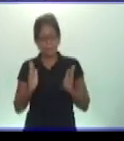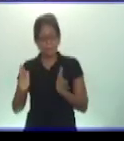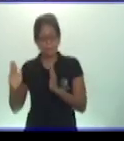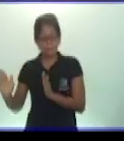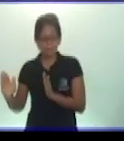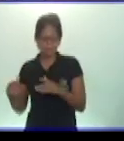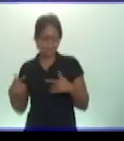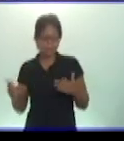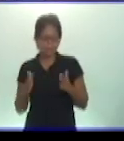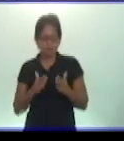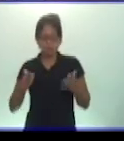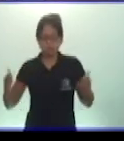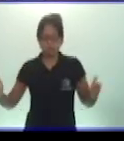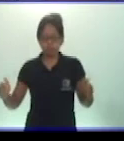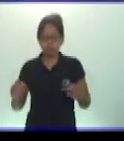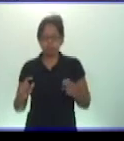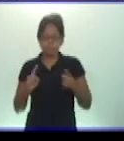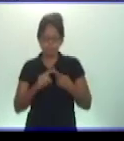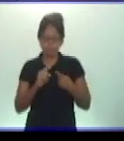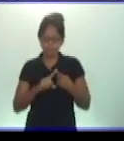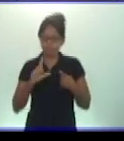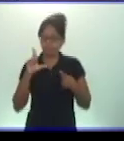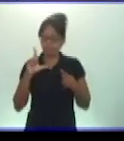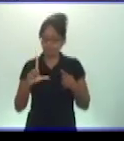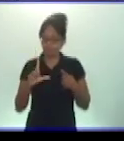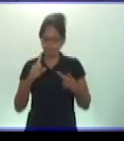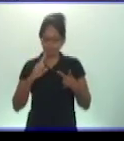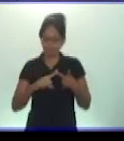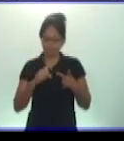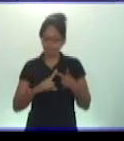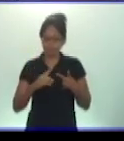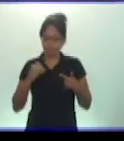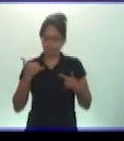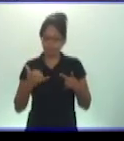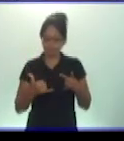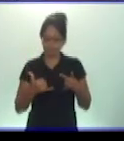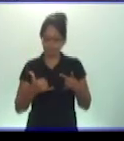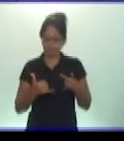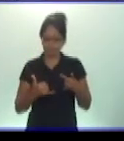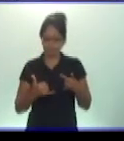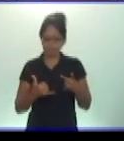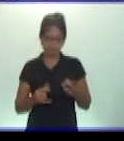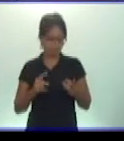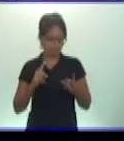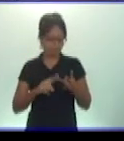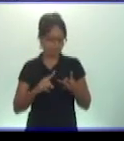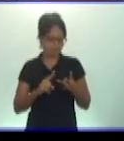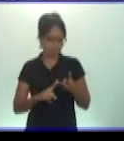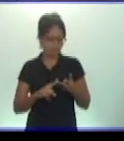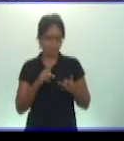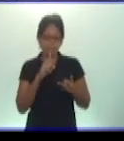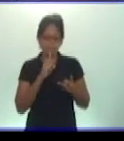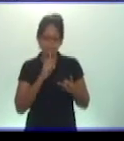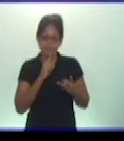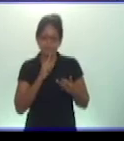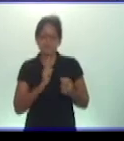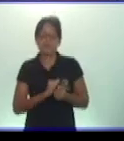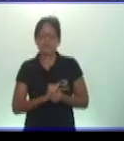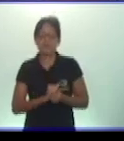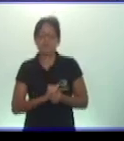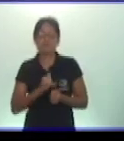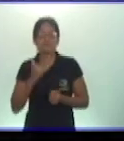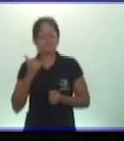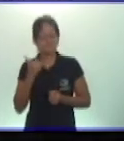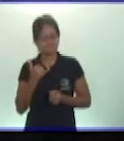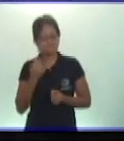el lunes, una segunda parte el miércoles y una tercera parte el viernes. El miércoles sí nos volveremos